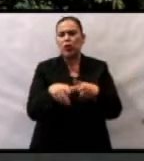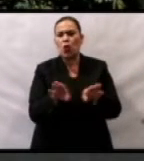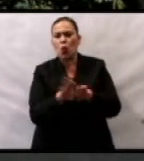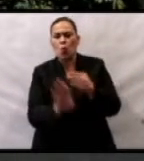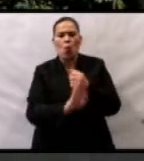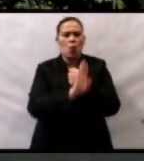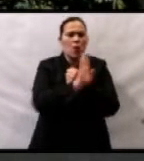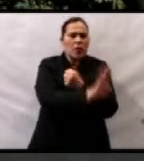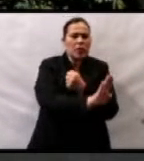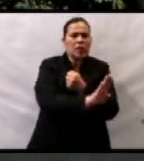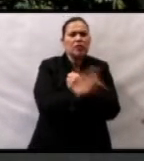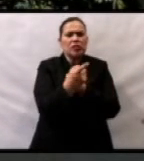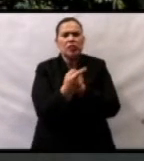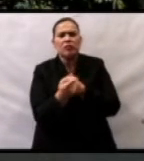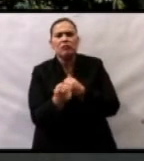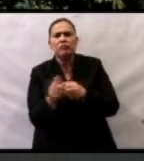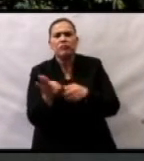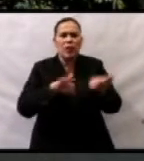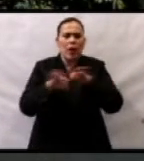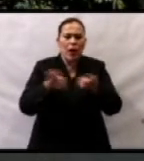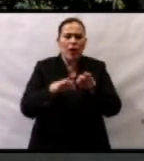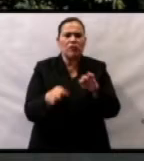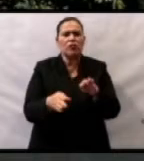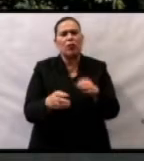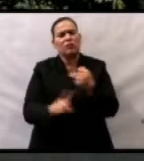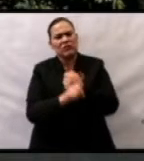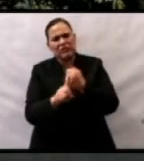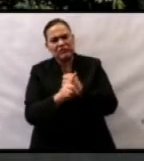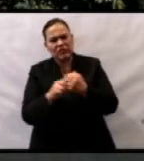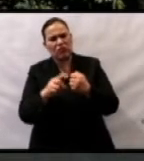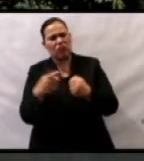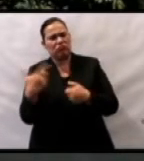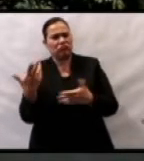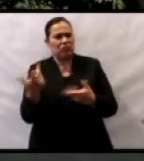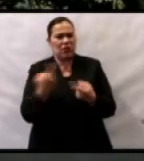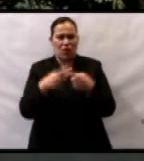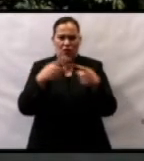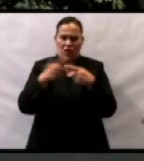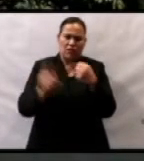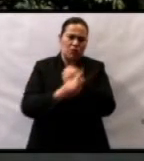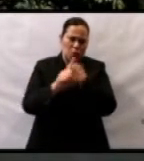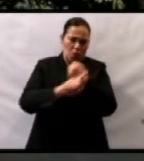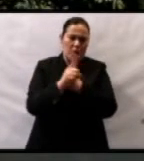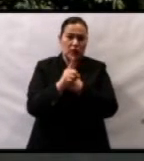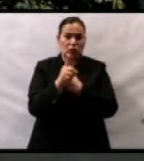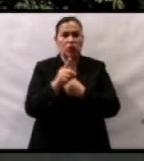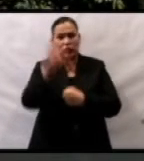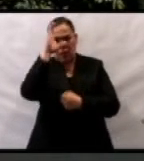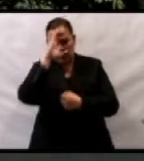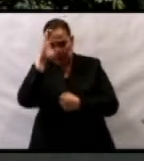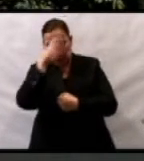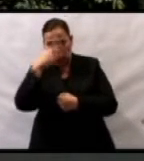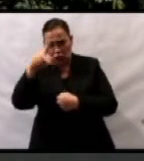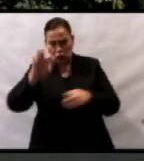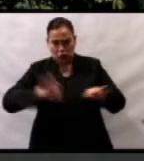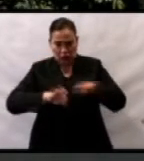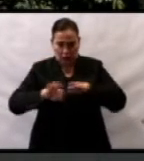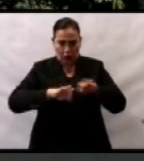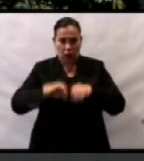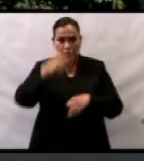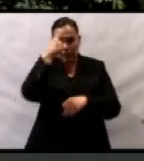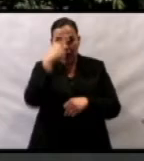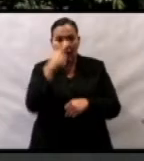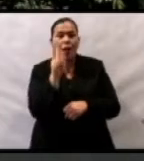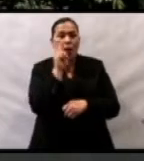preventivas e interviniendo en siniestros. Equipamos a su personal para hacerles frente a las acciones contra la pandemia